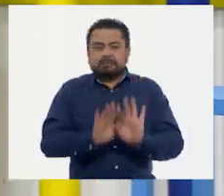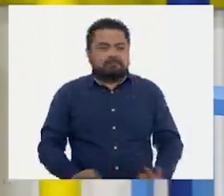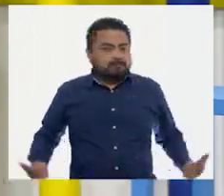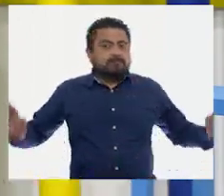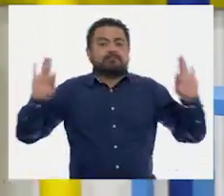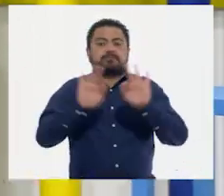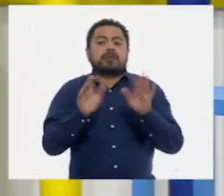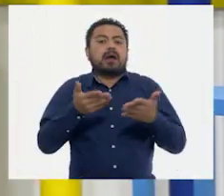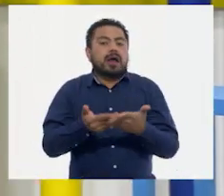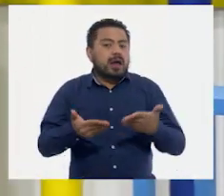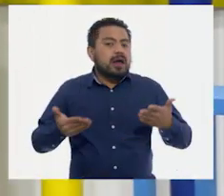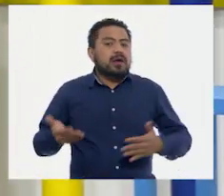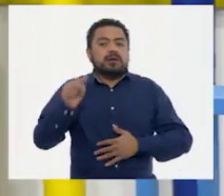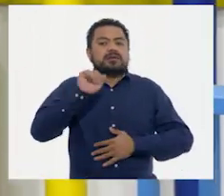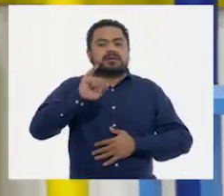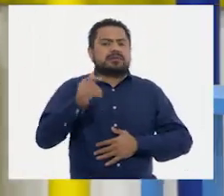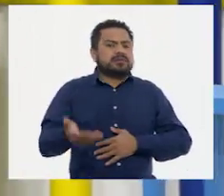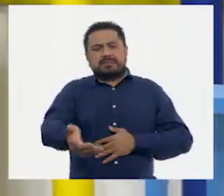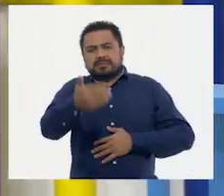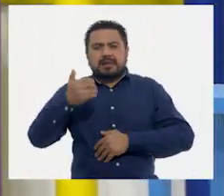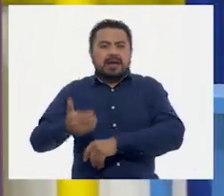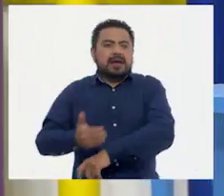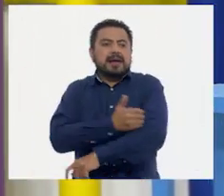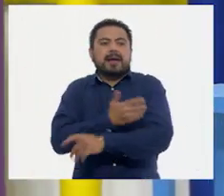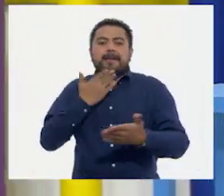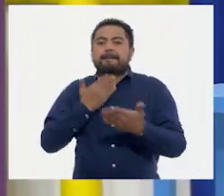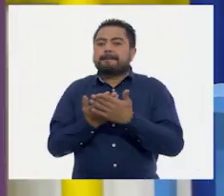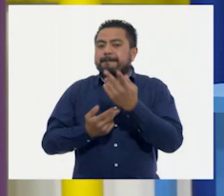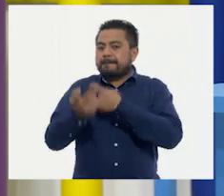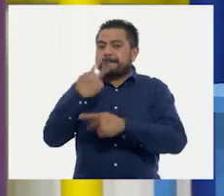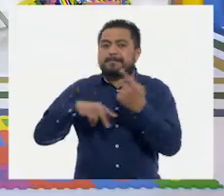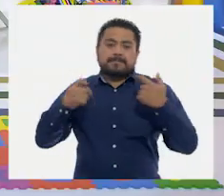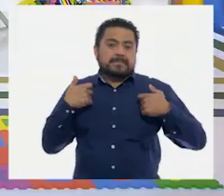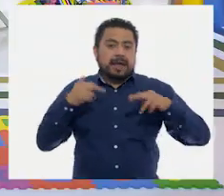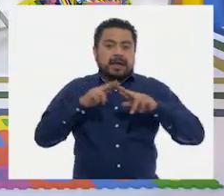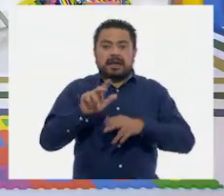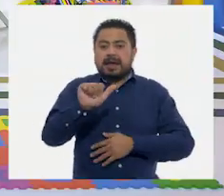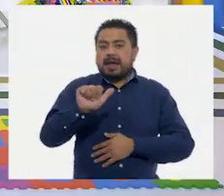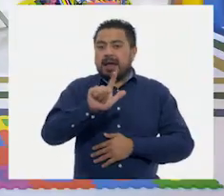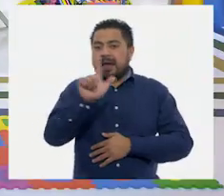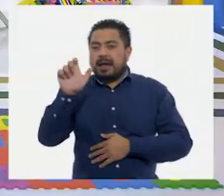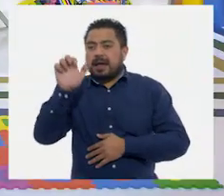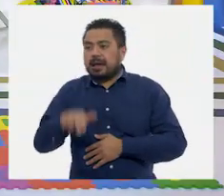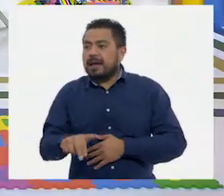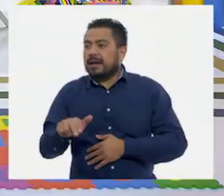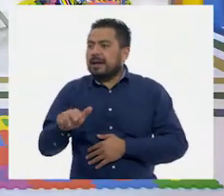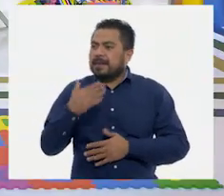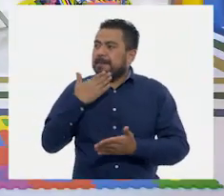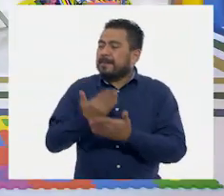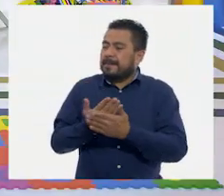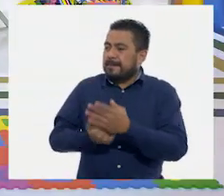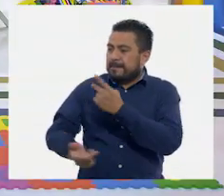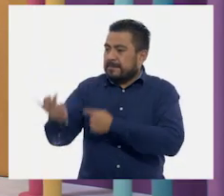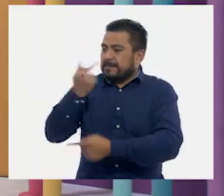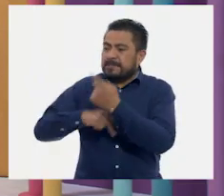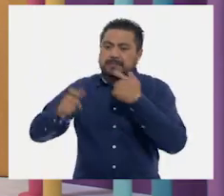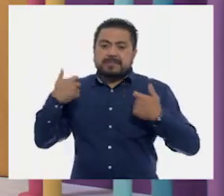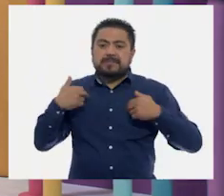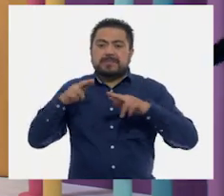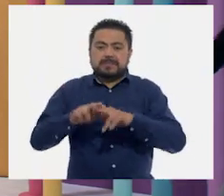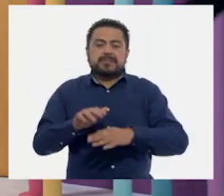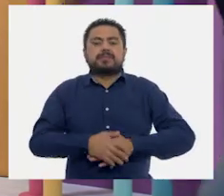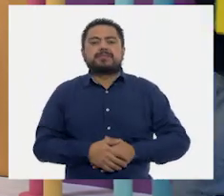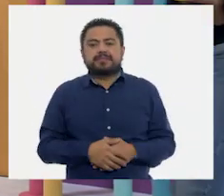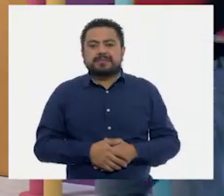importante. Ahora sí, acompáñenme a darle la bienvenida al maestro Alan. ¡Maestro Alan, bienvenido!